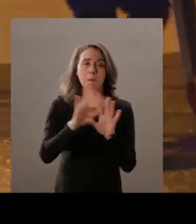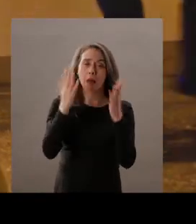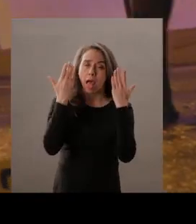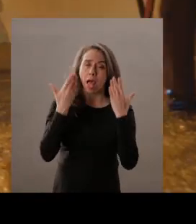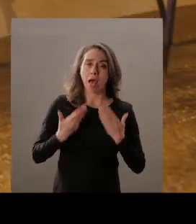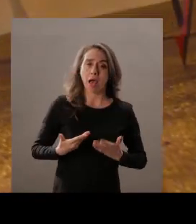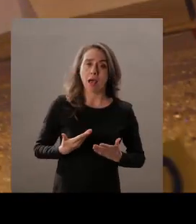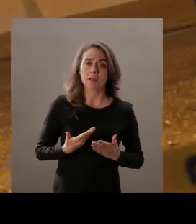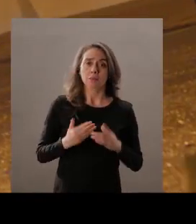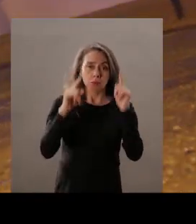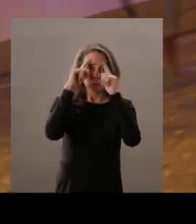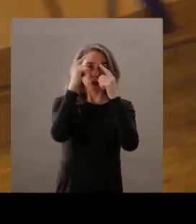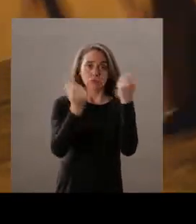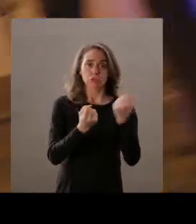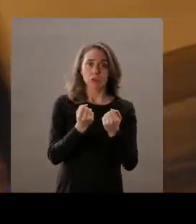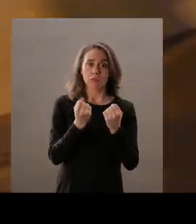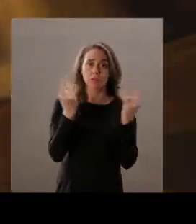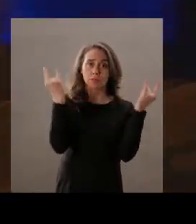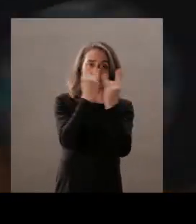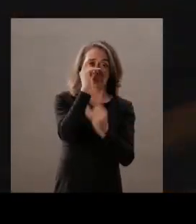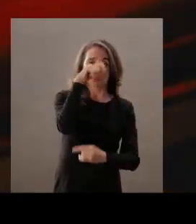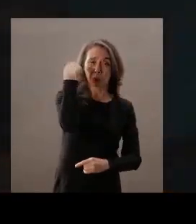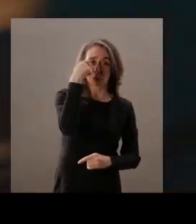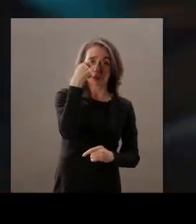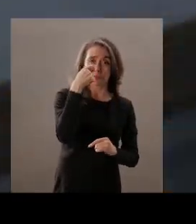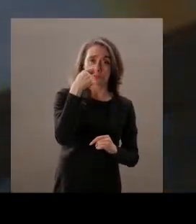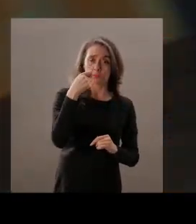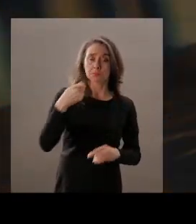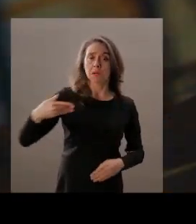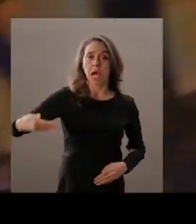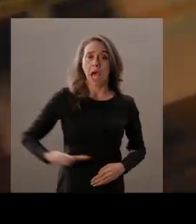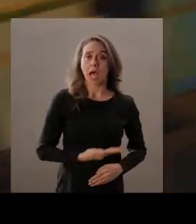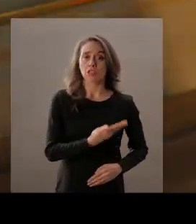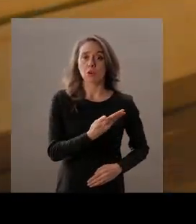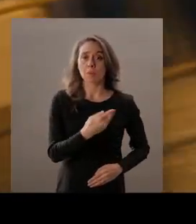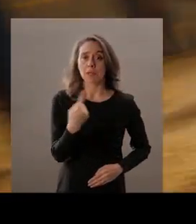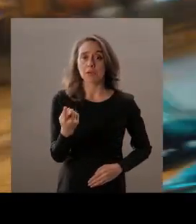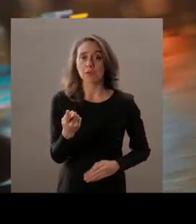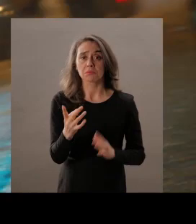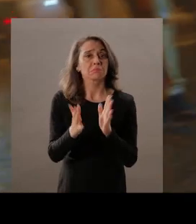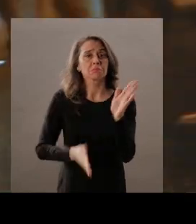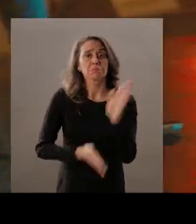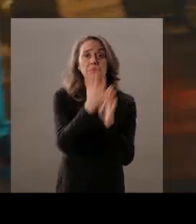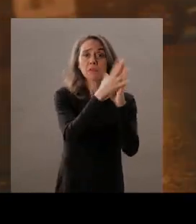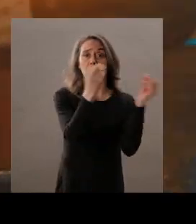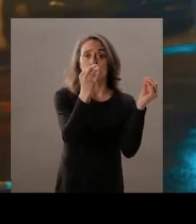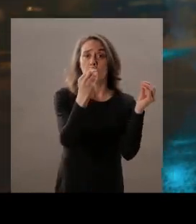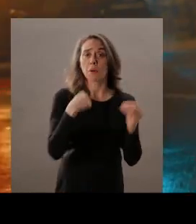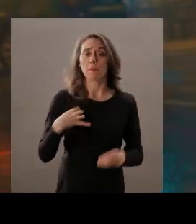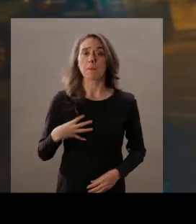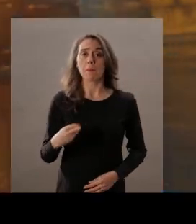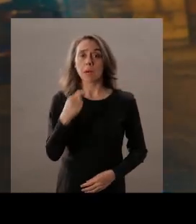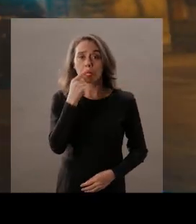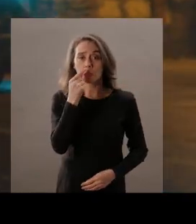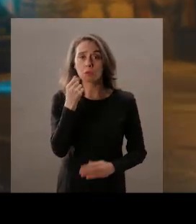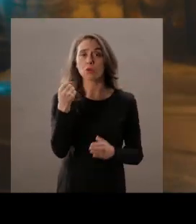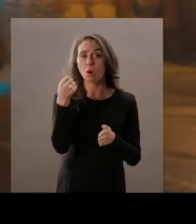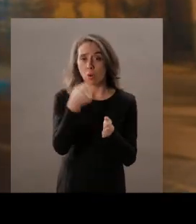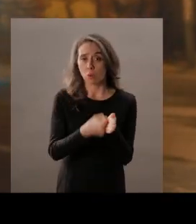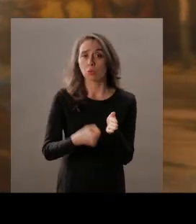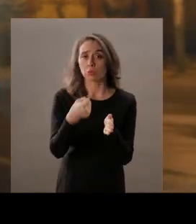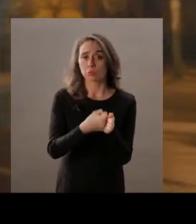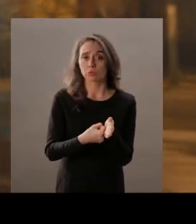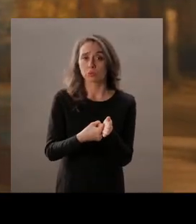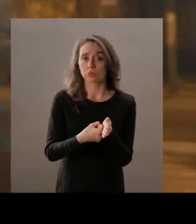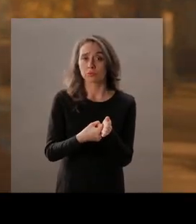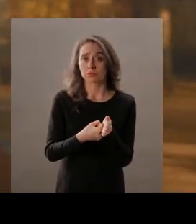que estaba mal. Un conductor en estado de ebriedad lo atropelló y se dio a la fuga. Mi hijo